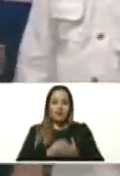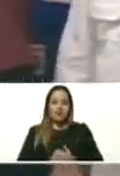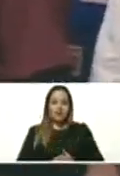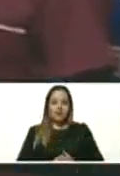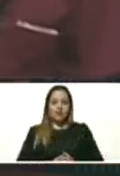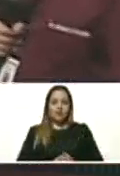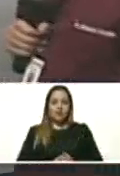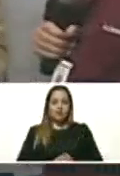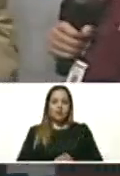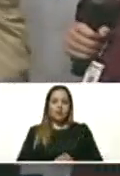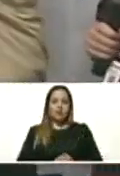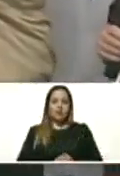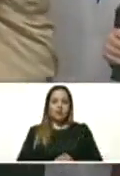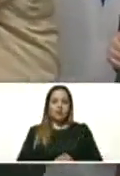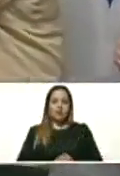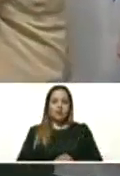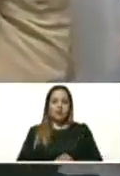Bueno.